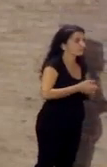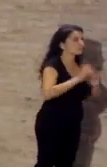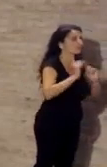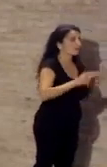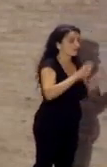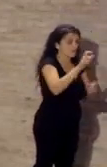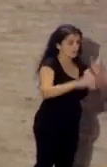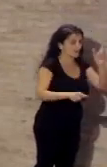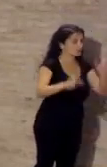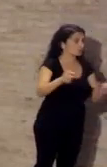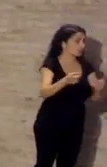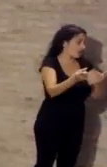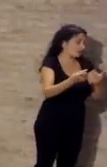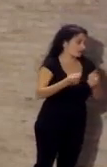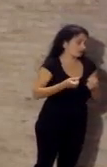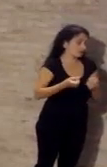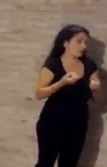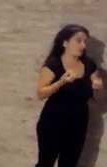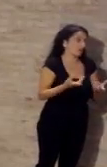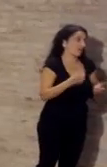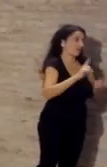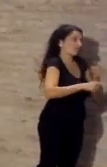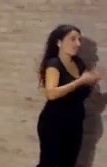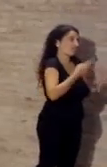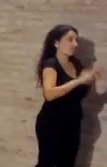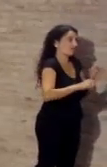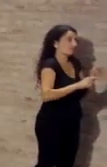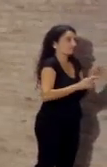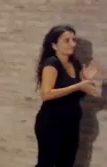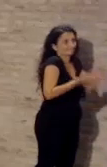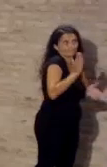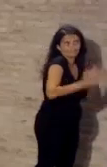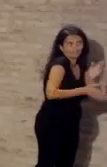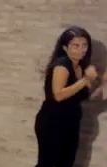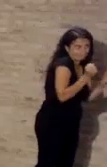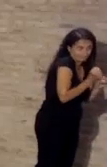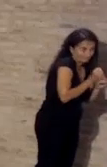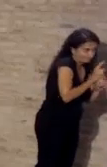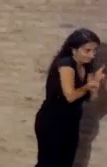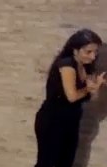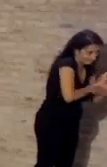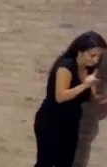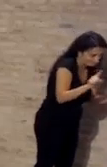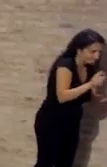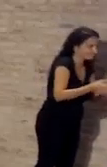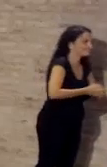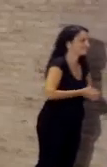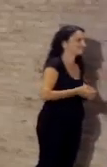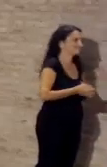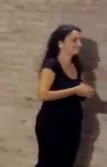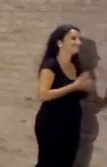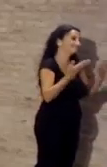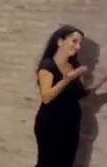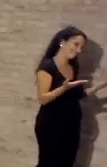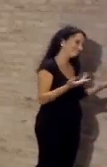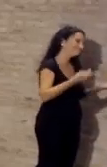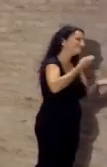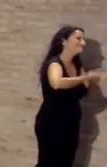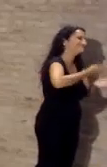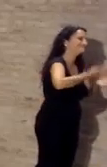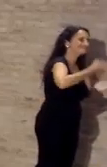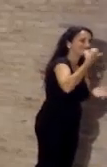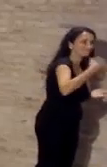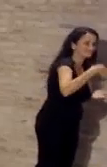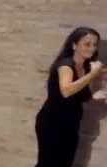de recursos humanos porque los intérpretes no van a trabajar gratis lo sabrán necesitan que sean